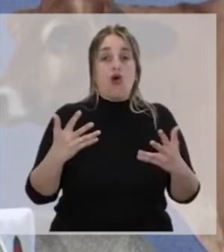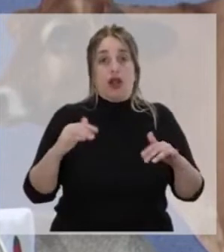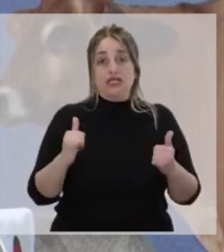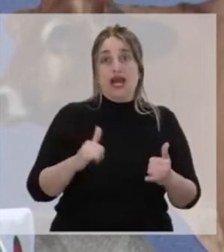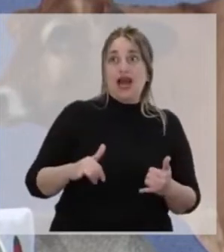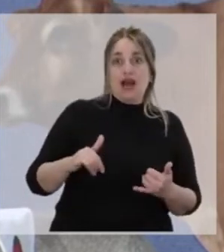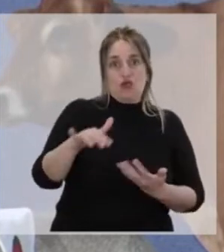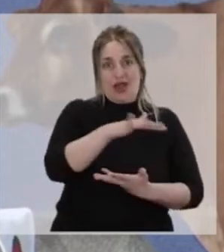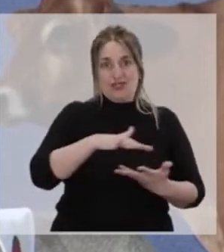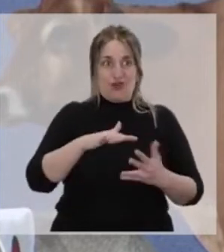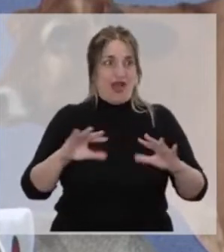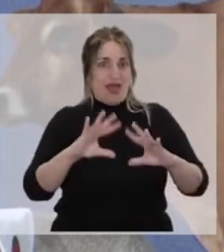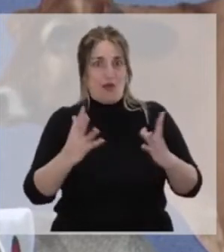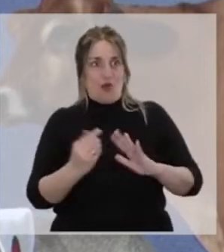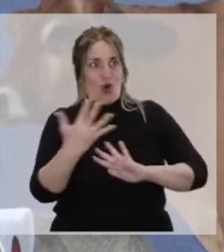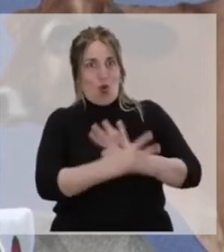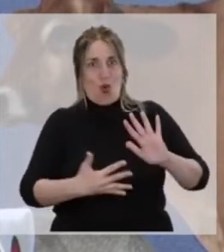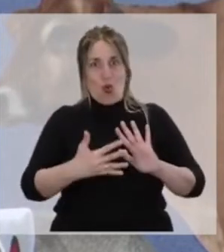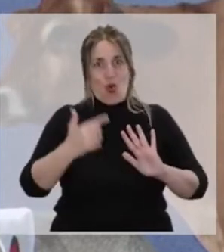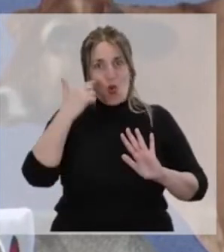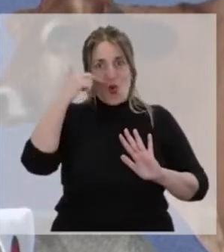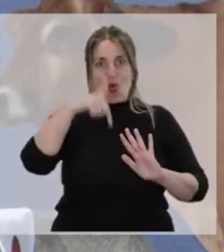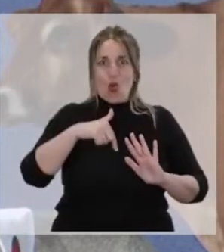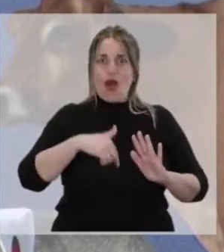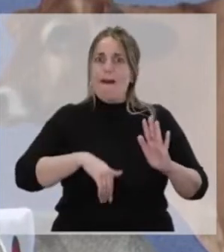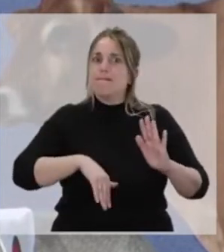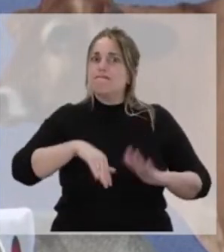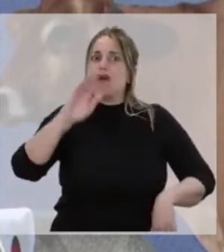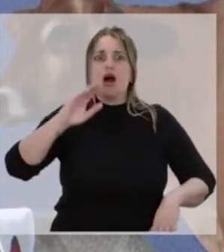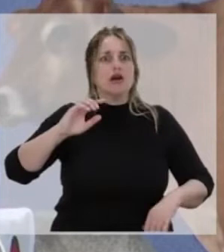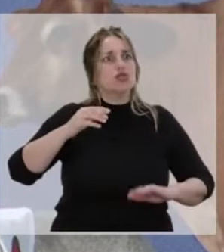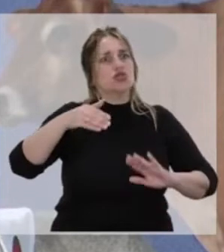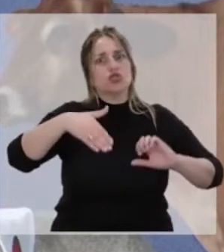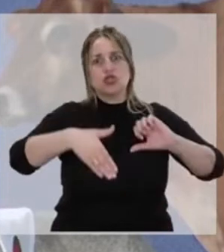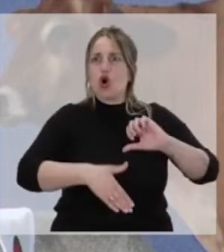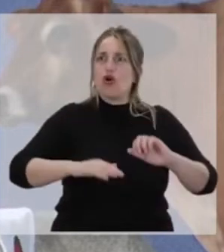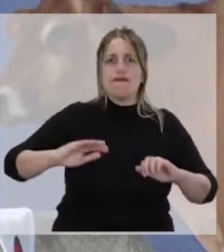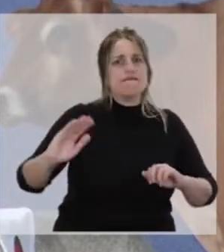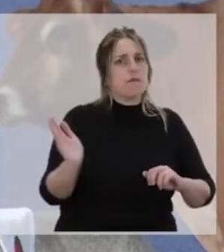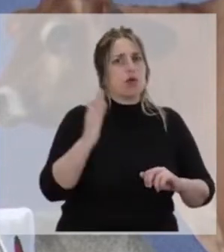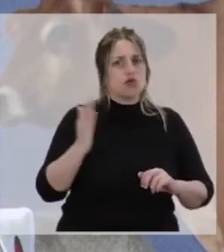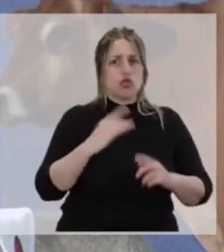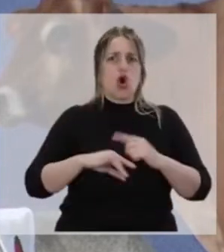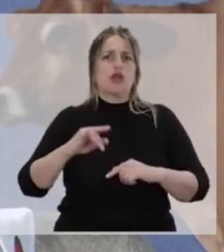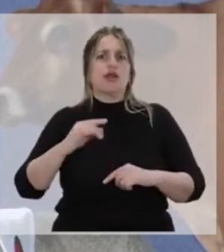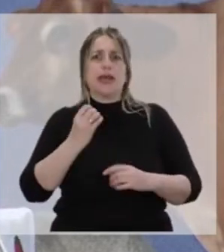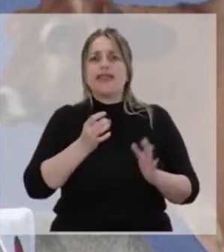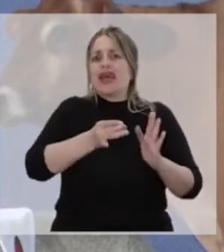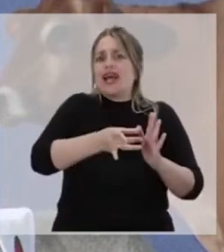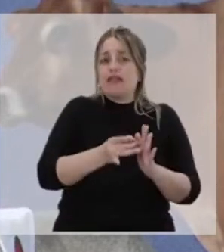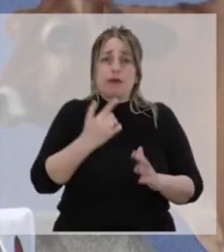estamos en la zona del mundo se producen la mayor cantidad y los mejores alimentos entre ellos la